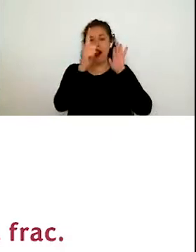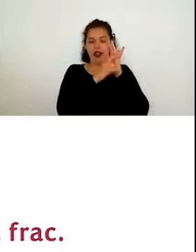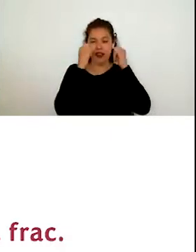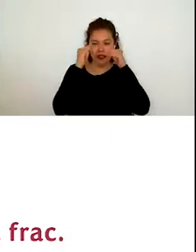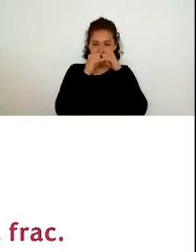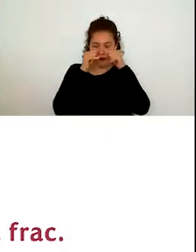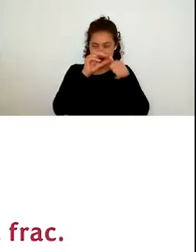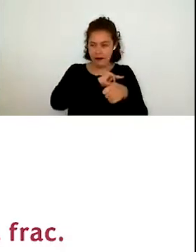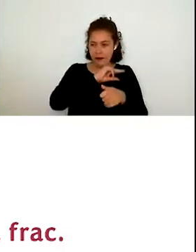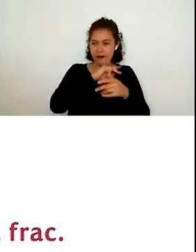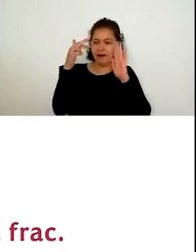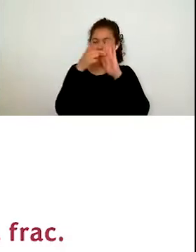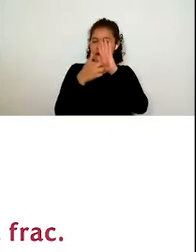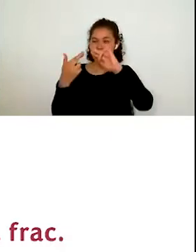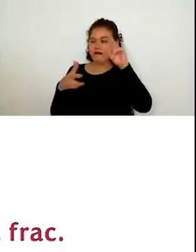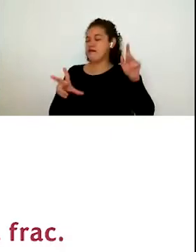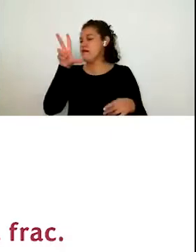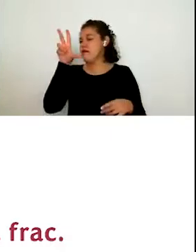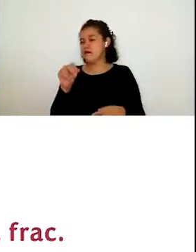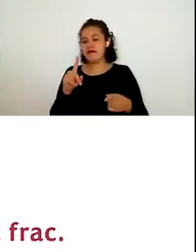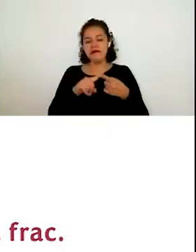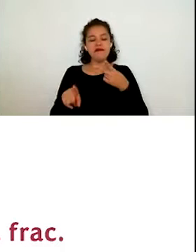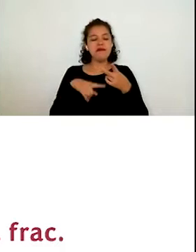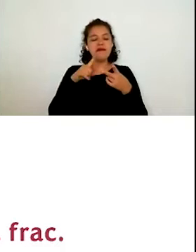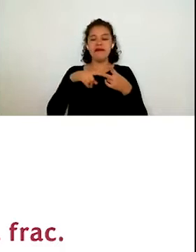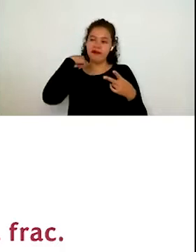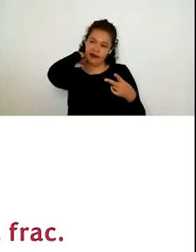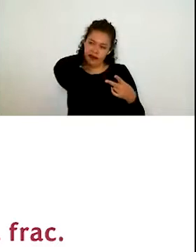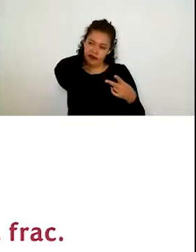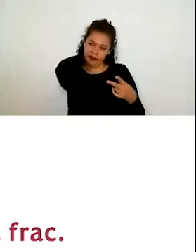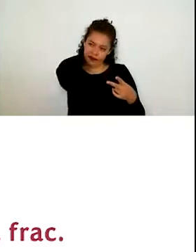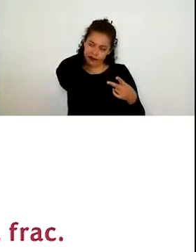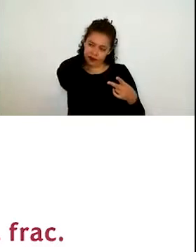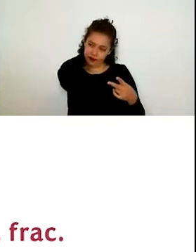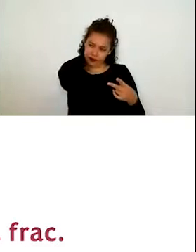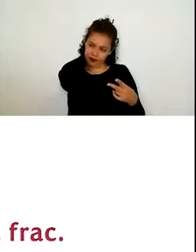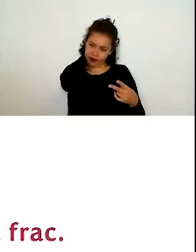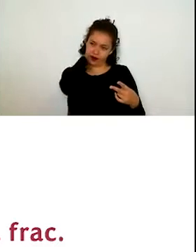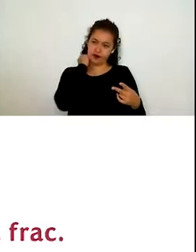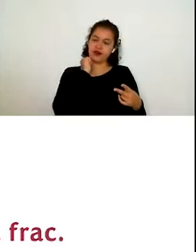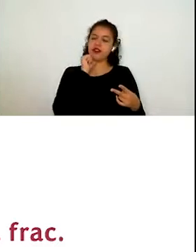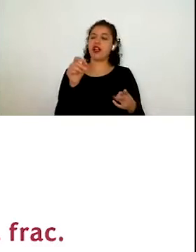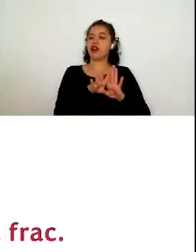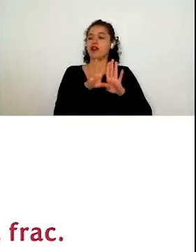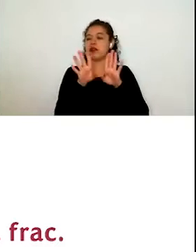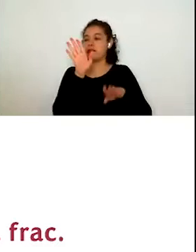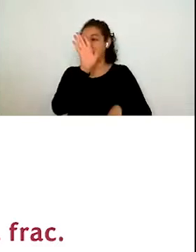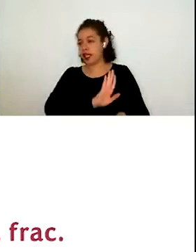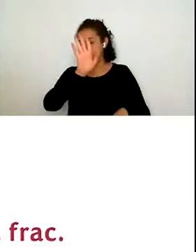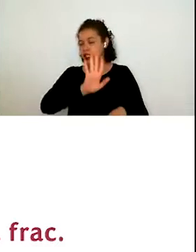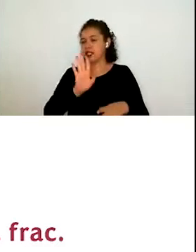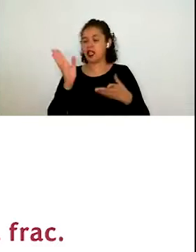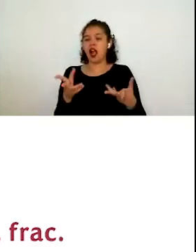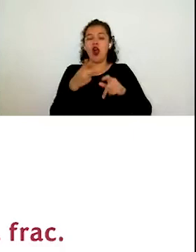Privada y que tampoco tengan afinidad o parentesco con